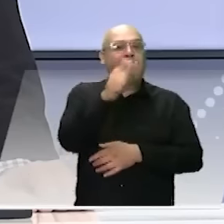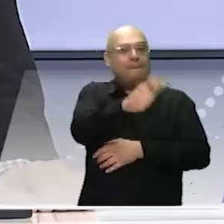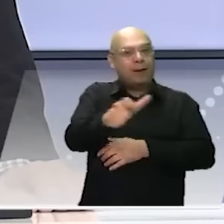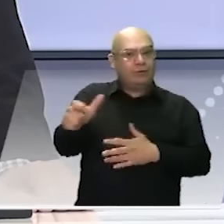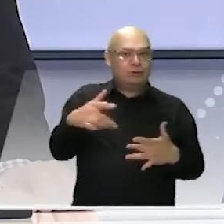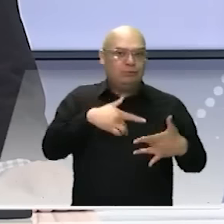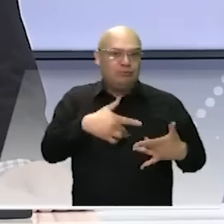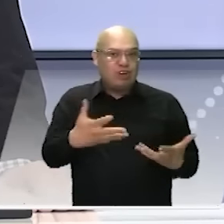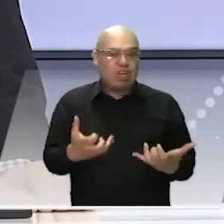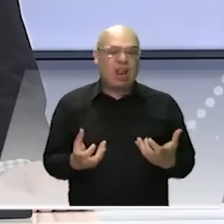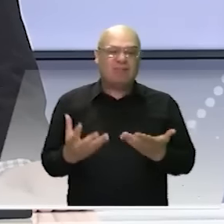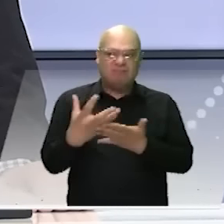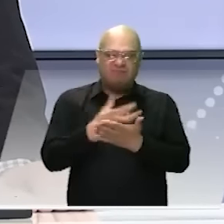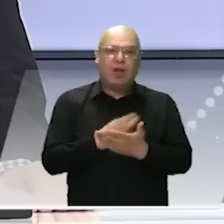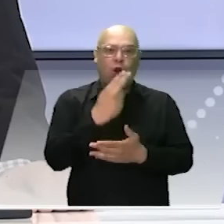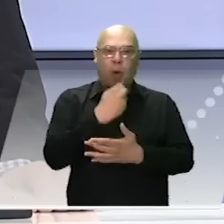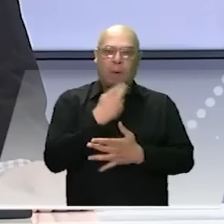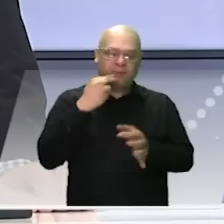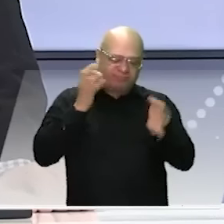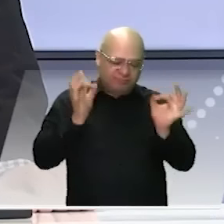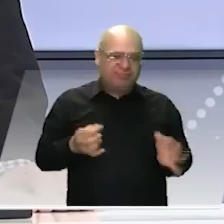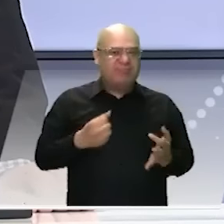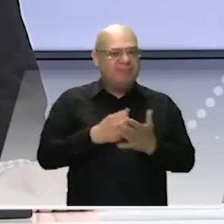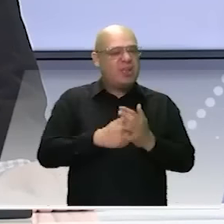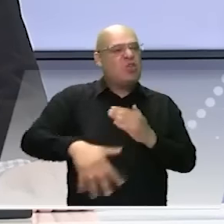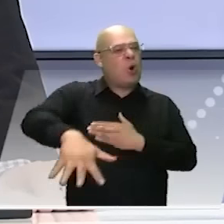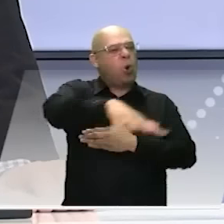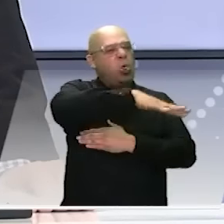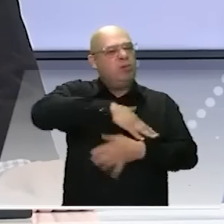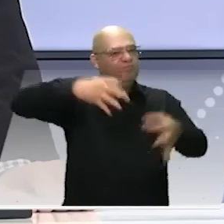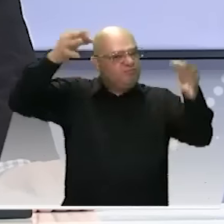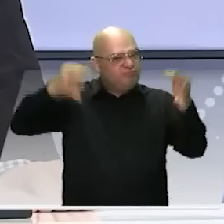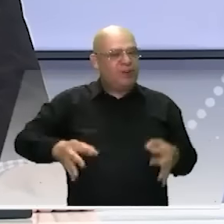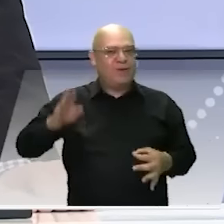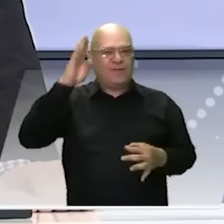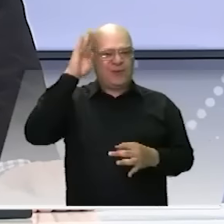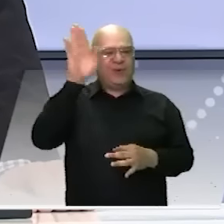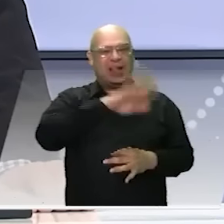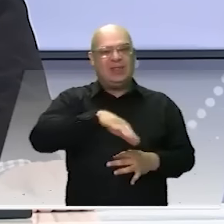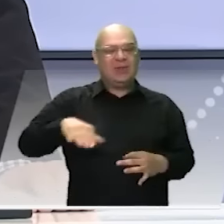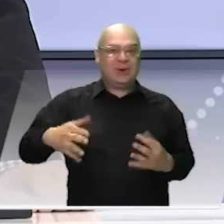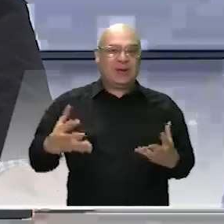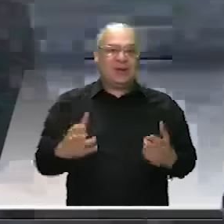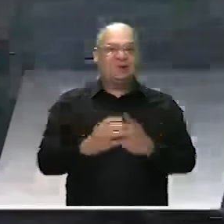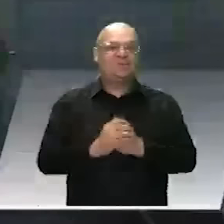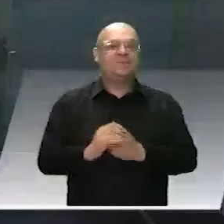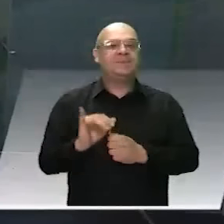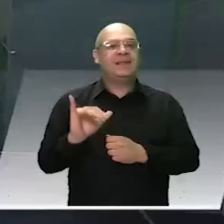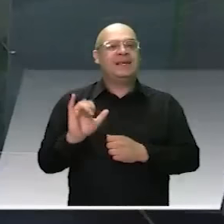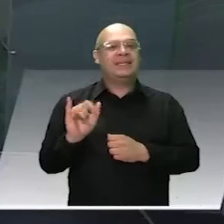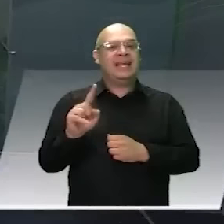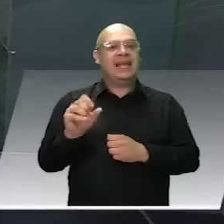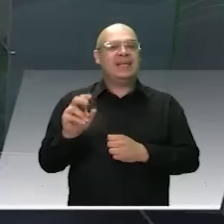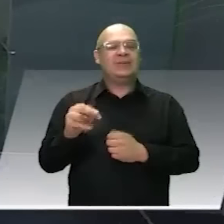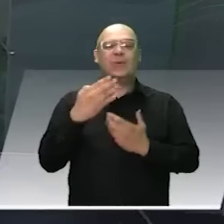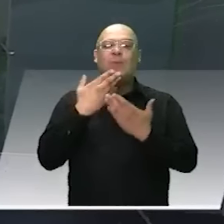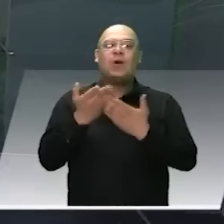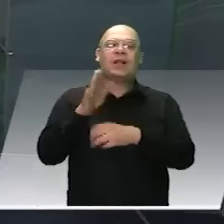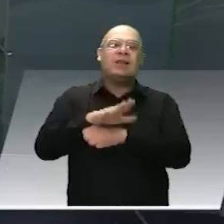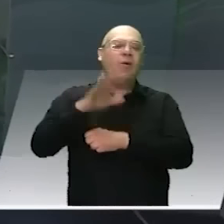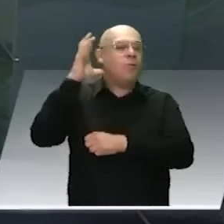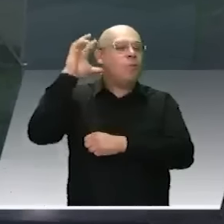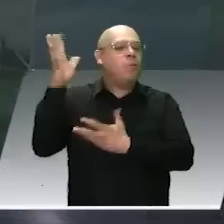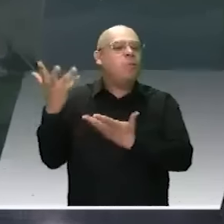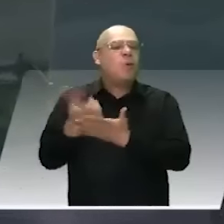y comprometidas a defender la región y cuidar el futuro de Antioquia. Jason Rojas, buenas tardes. ¿Cuáles son los resultados hasta el momento? Lo